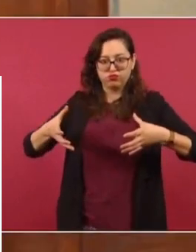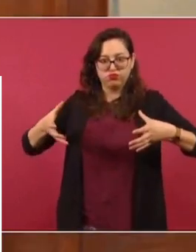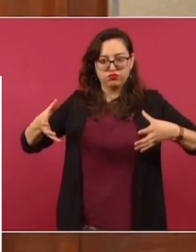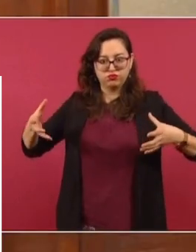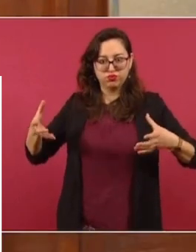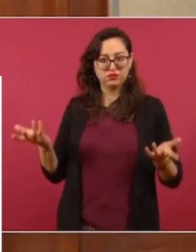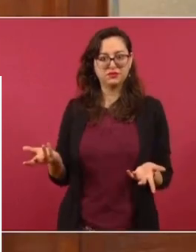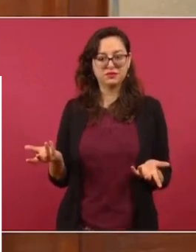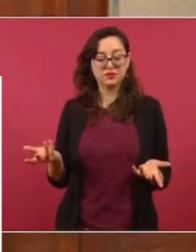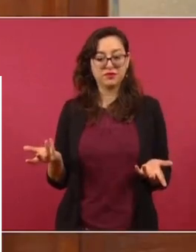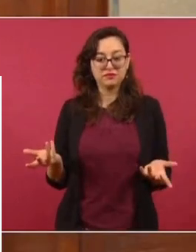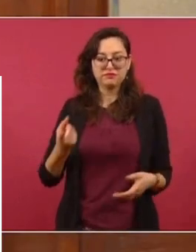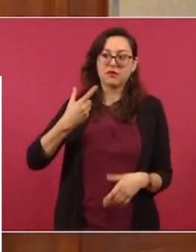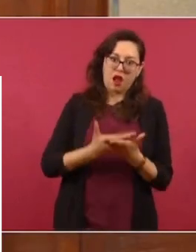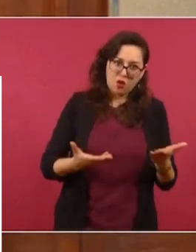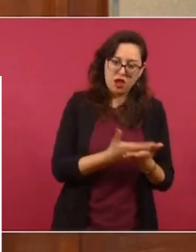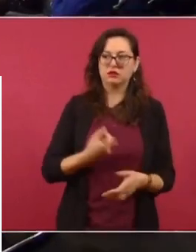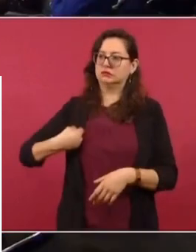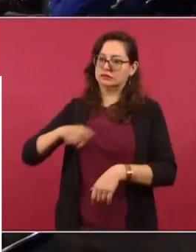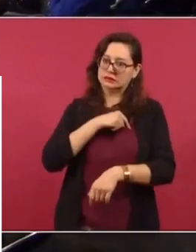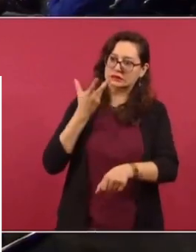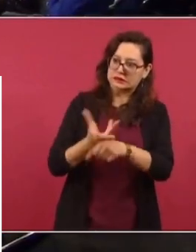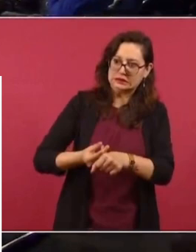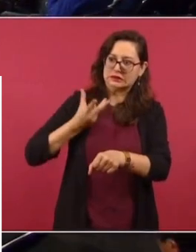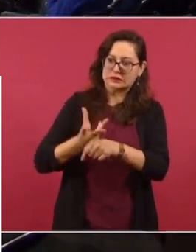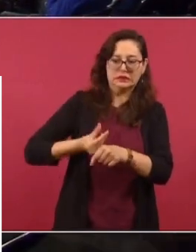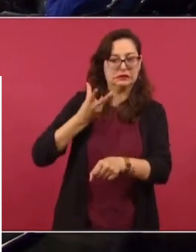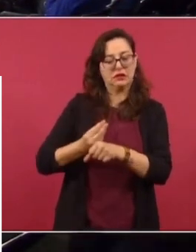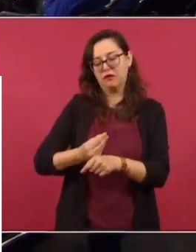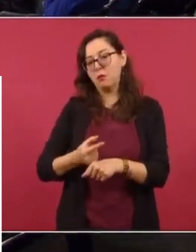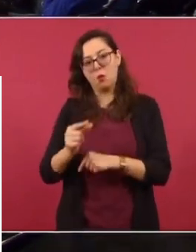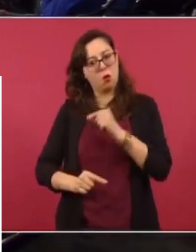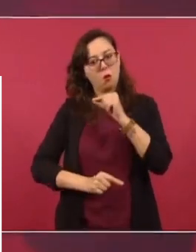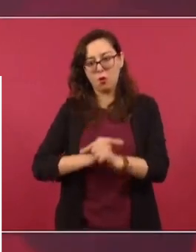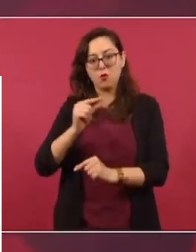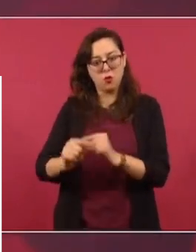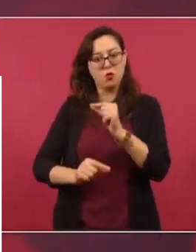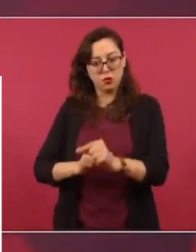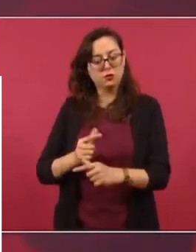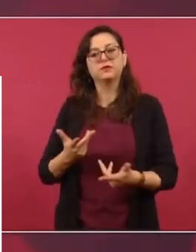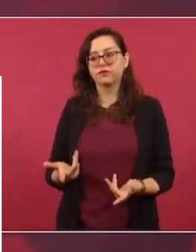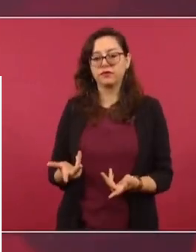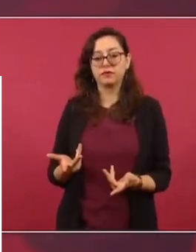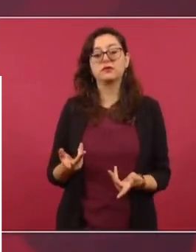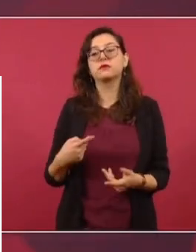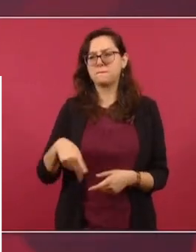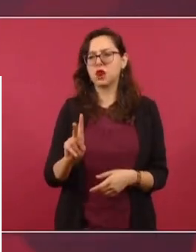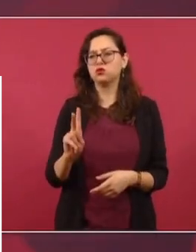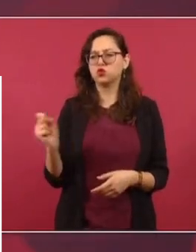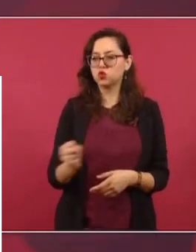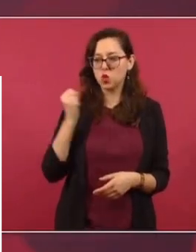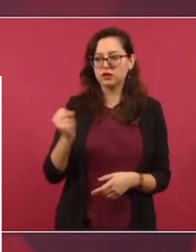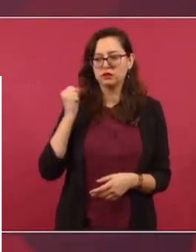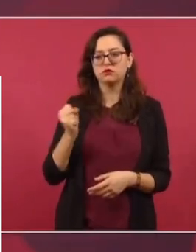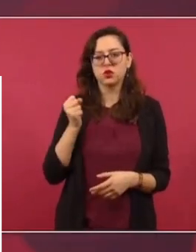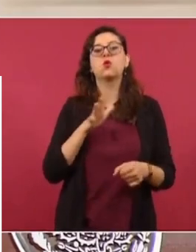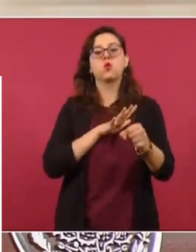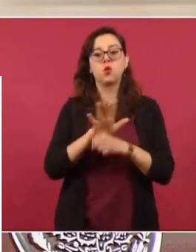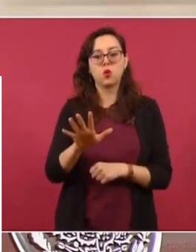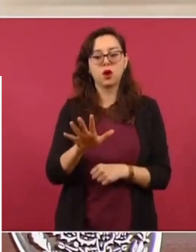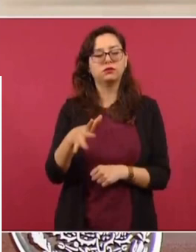dejaron. Y ahí vamos, poco a poco. Tenemos ventajas, porque aun cuando